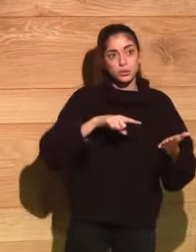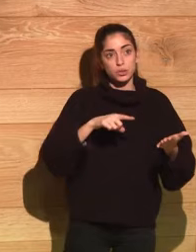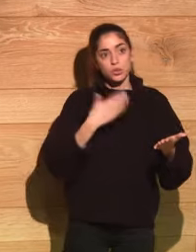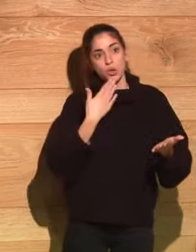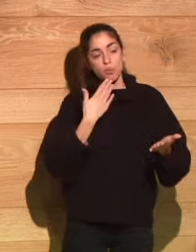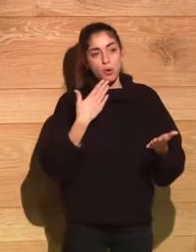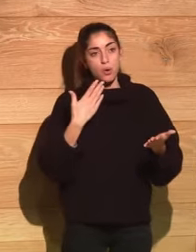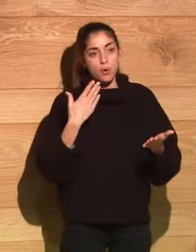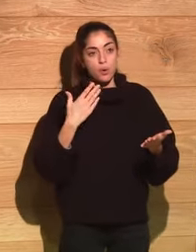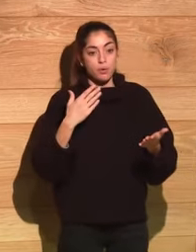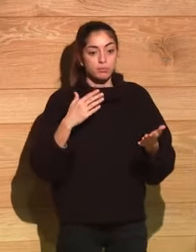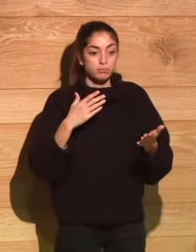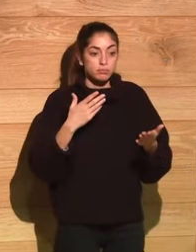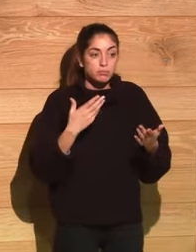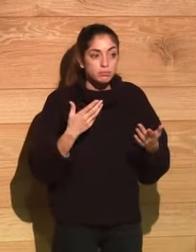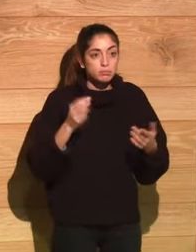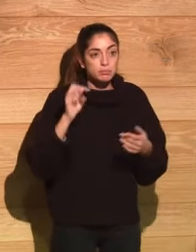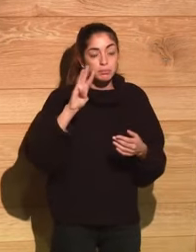¿no?